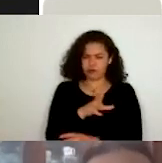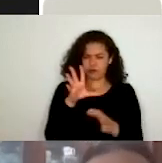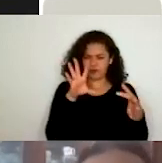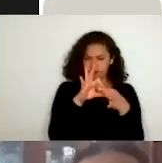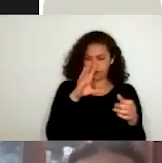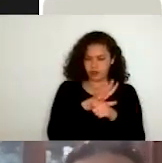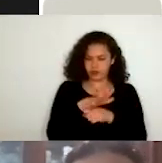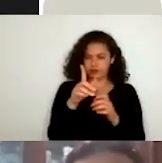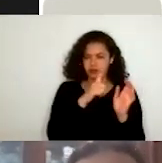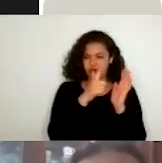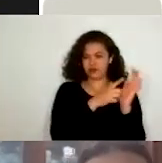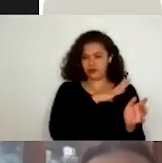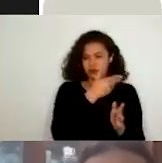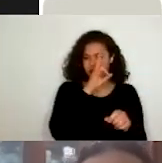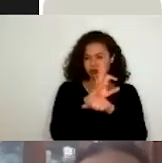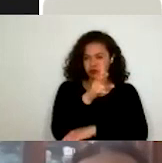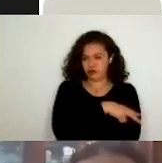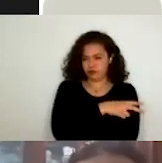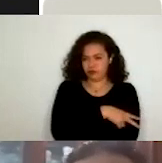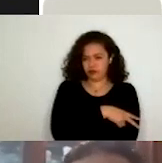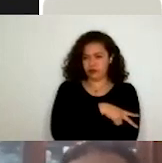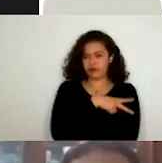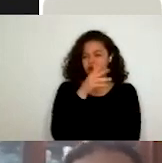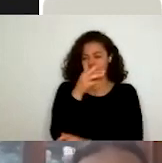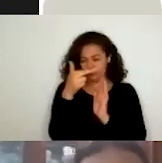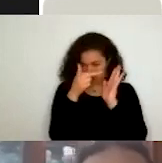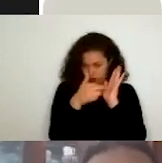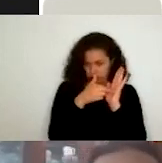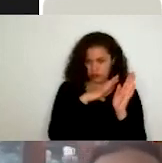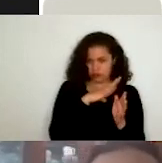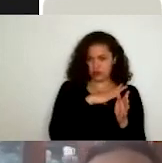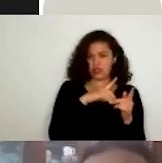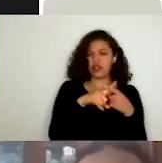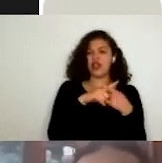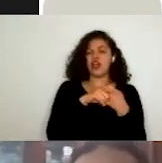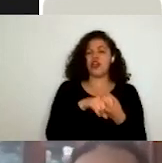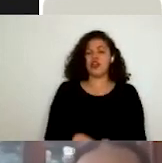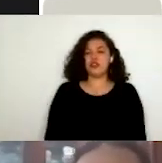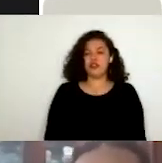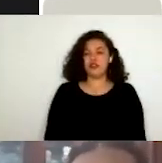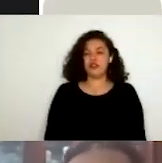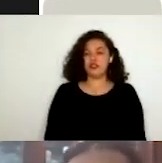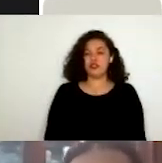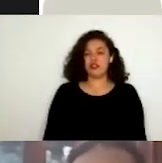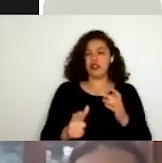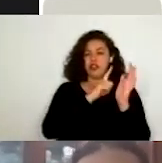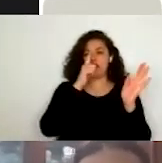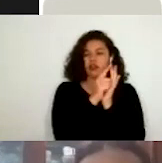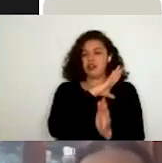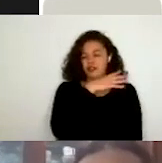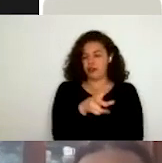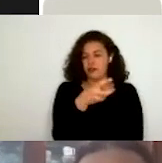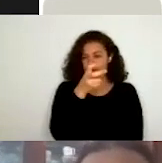la Ley General de Protección Civil con su respectivo reglamento. En esta ley básicamente nos dan de manera general, a